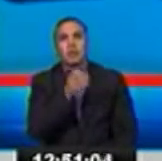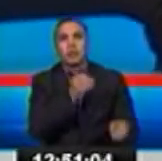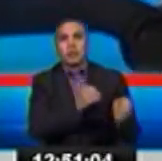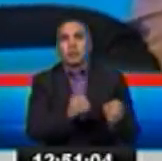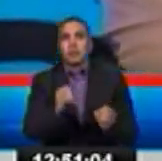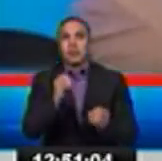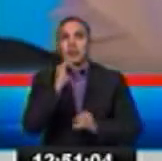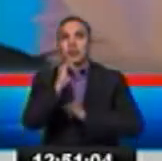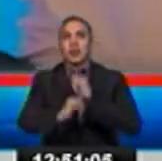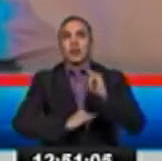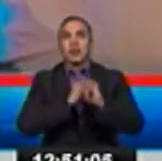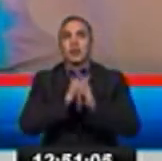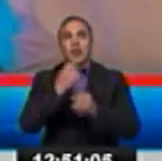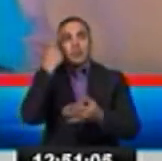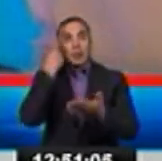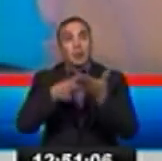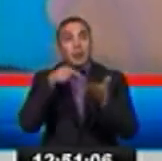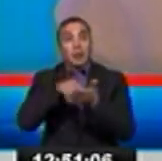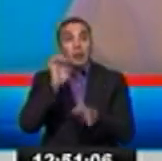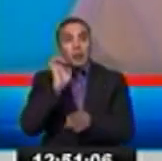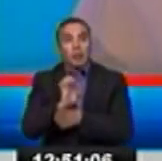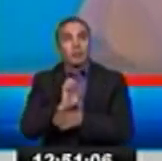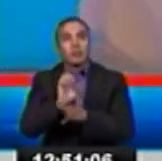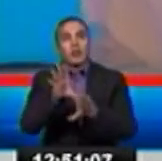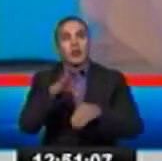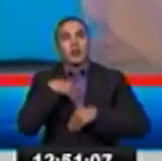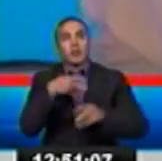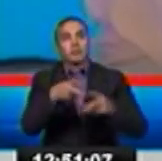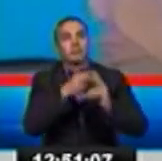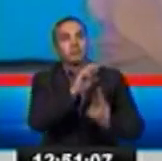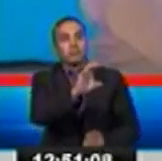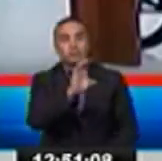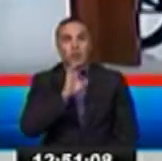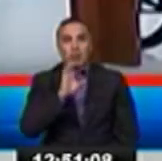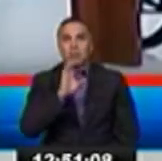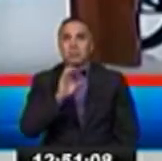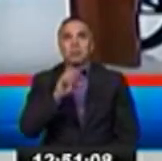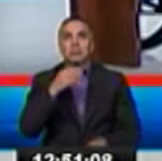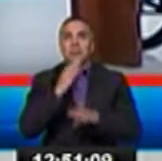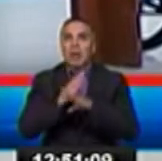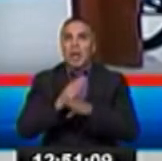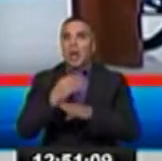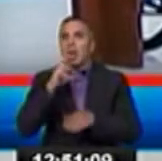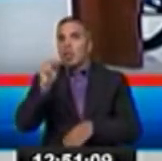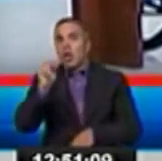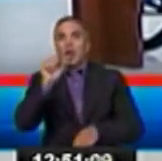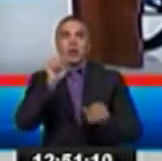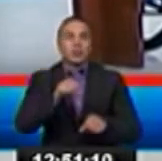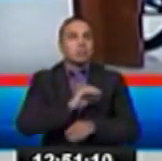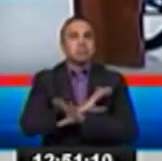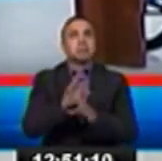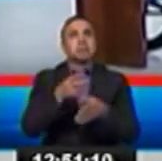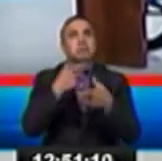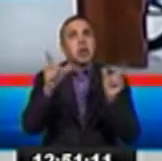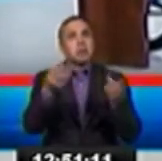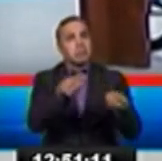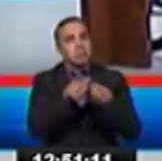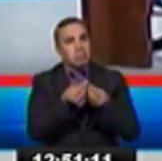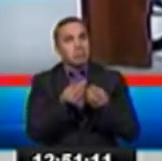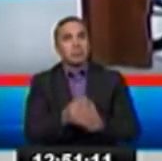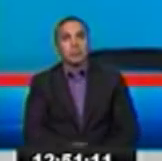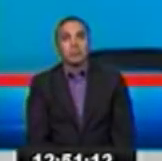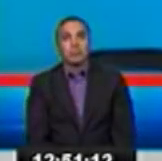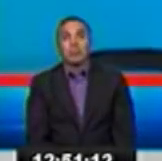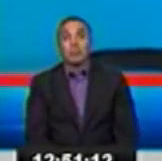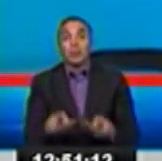organismos multilaterales para que el país acceda a créditos sin imposiciones o condicionamientos que afecten a la población. El Fondo